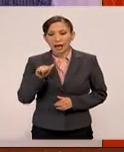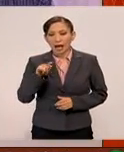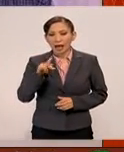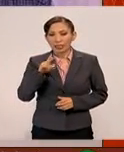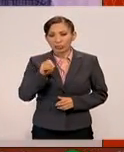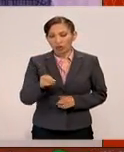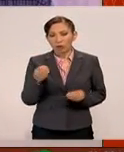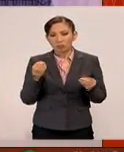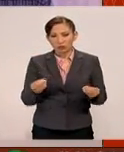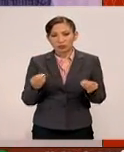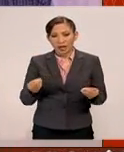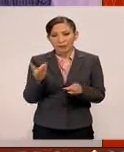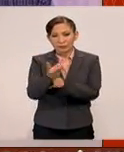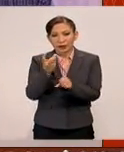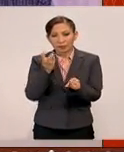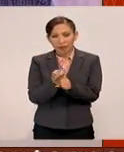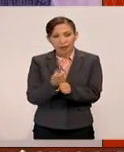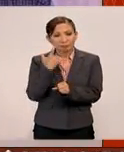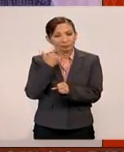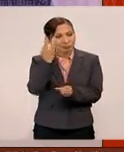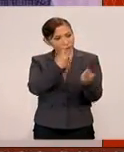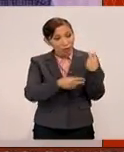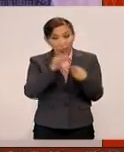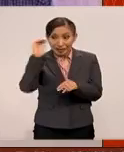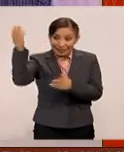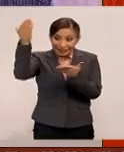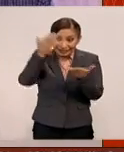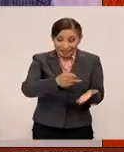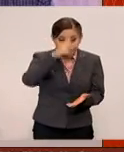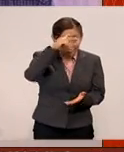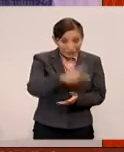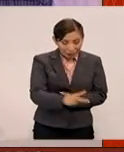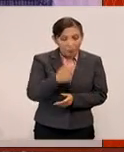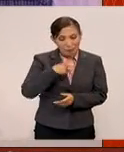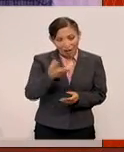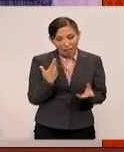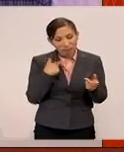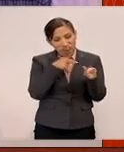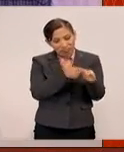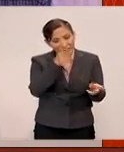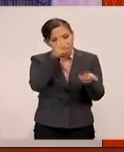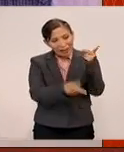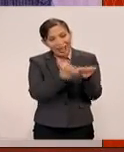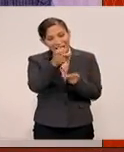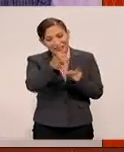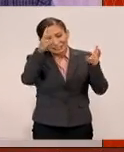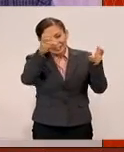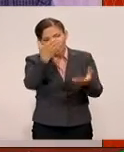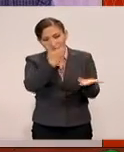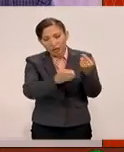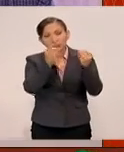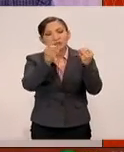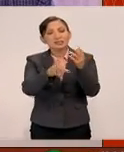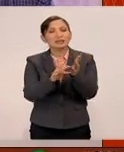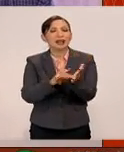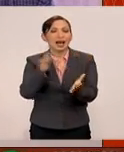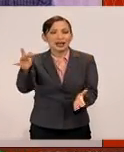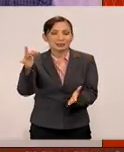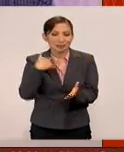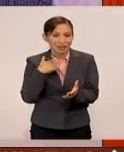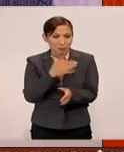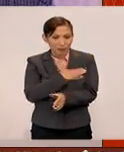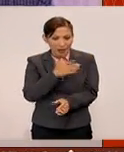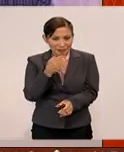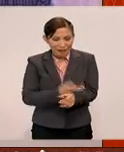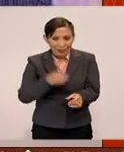bien. Te hacemos una invitación cordial al estudio cuando estés acá por México para que sigamos platicando de este caso de éxito. Muchísimas gracias por estar con nosotros.